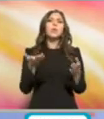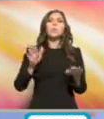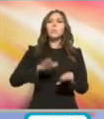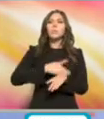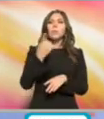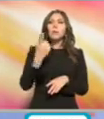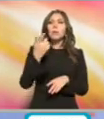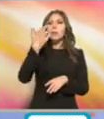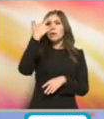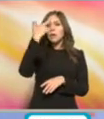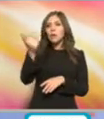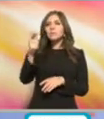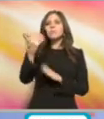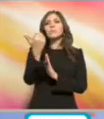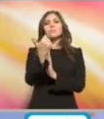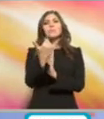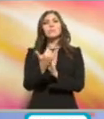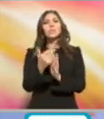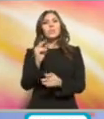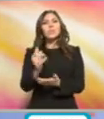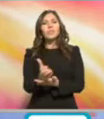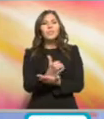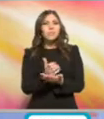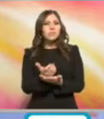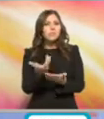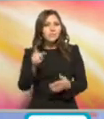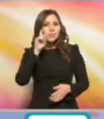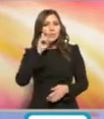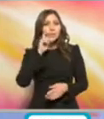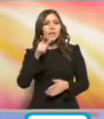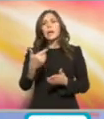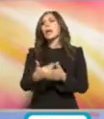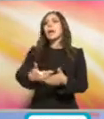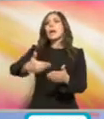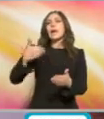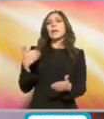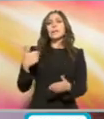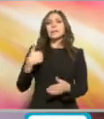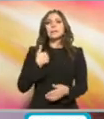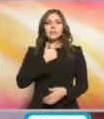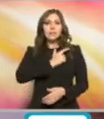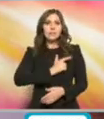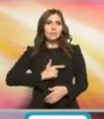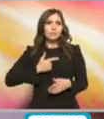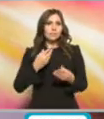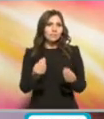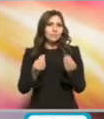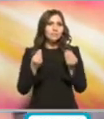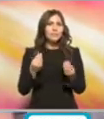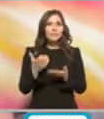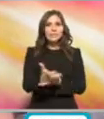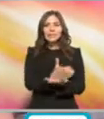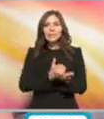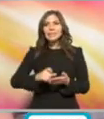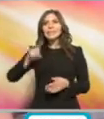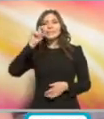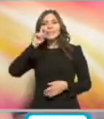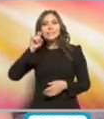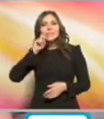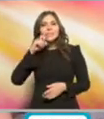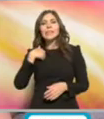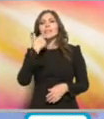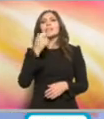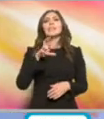hay una baja de deseo o una pérdida del deseo sexual. Entonces, yo antes era una persona que me gustaba mucho tener sexo o que